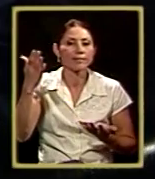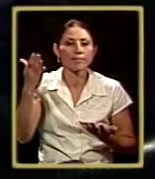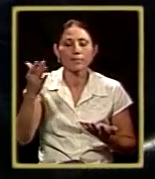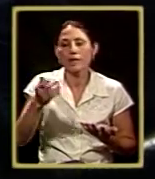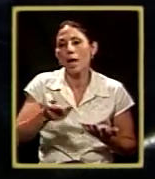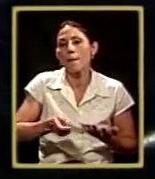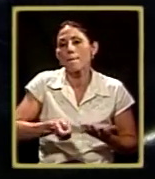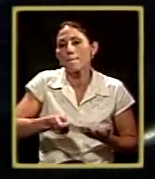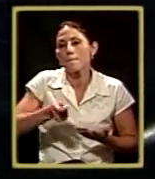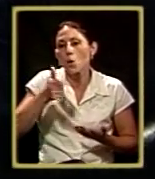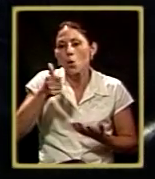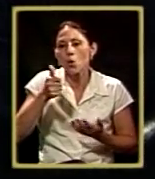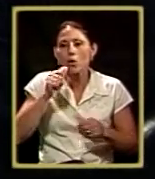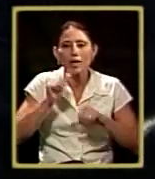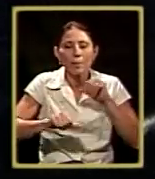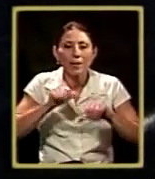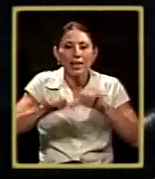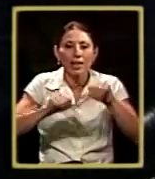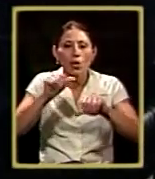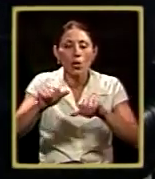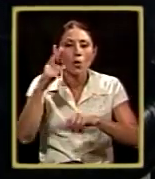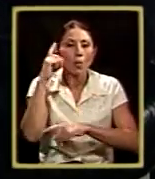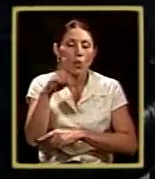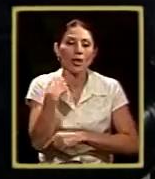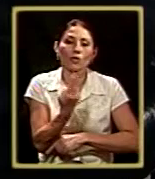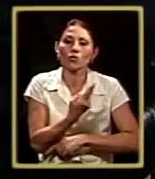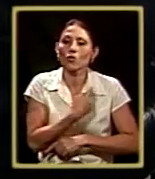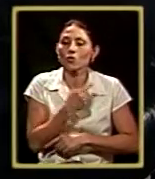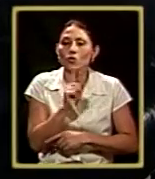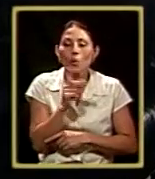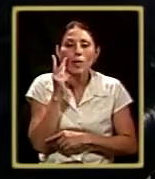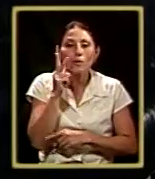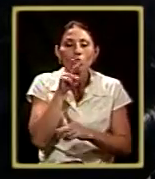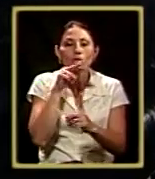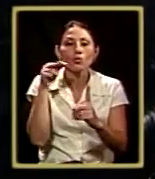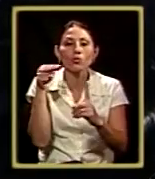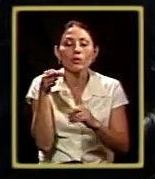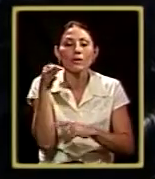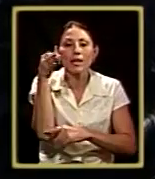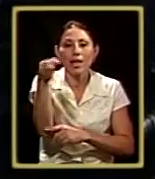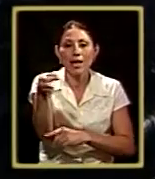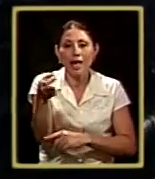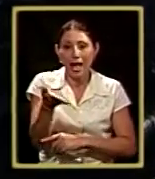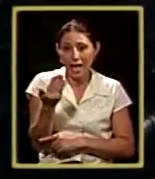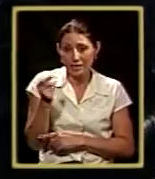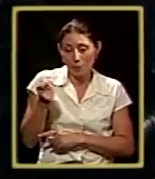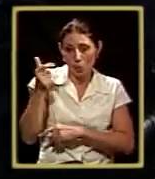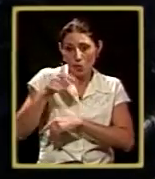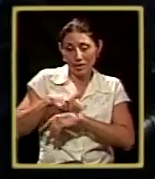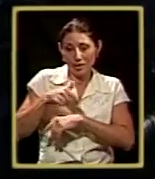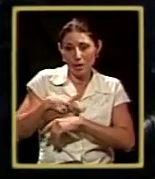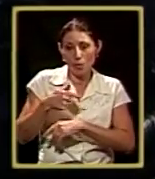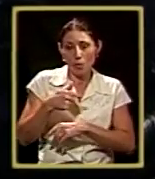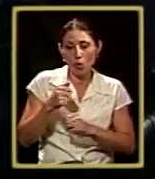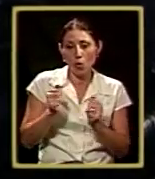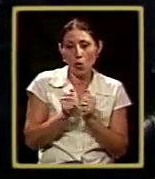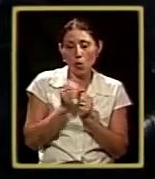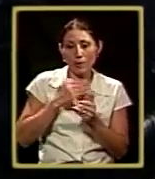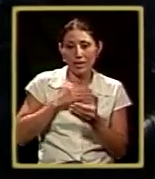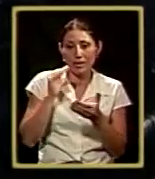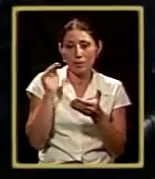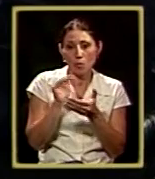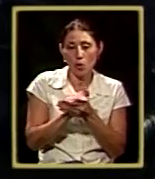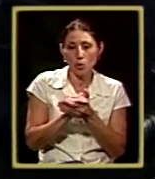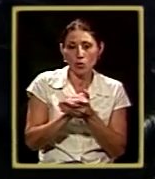poco emprendedor, porque no nos cuestionamos, no vemos hacia adelante. Hace poco estuve con mi esposo, antes de venir